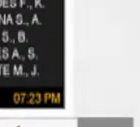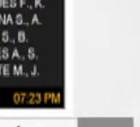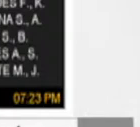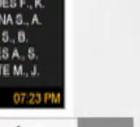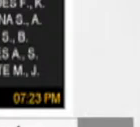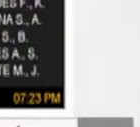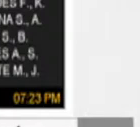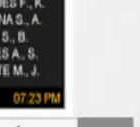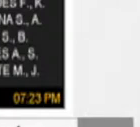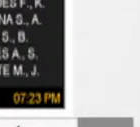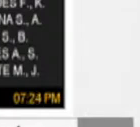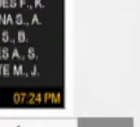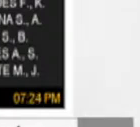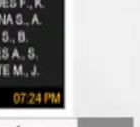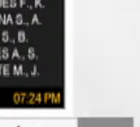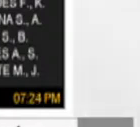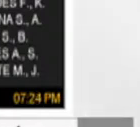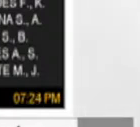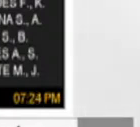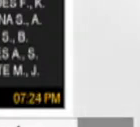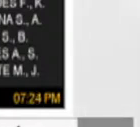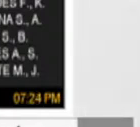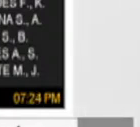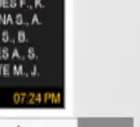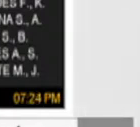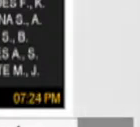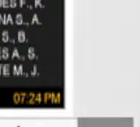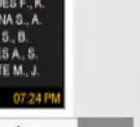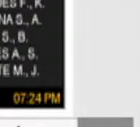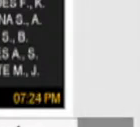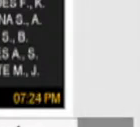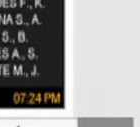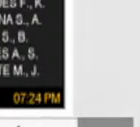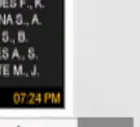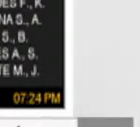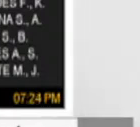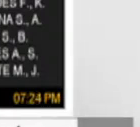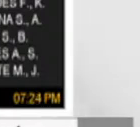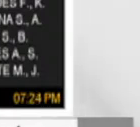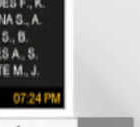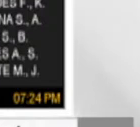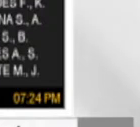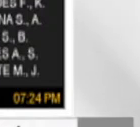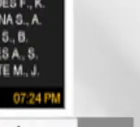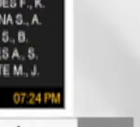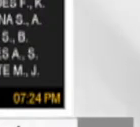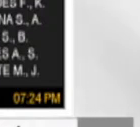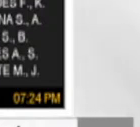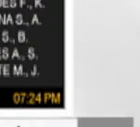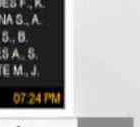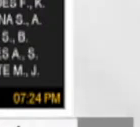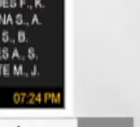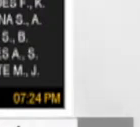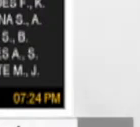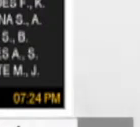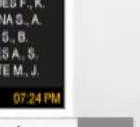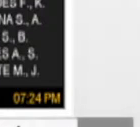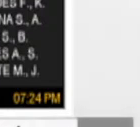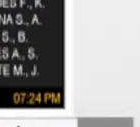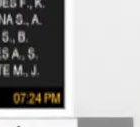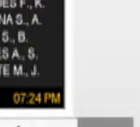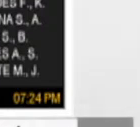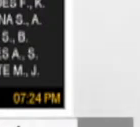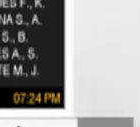balcázar en contra Obando en contra